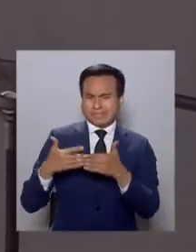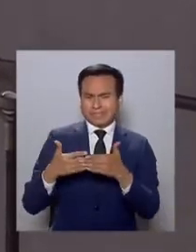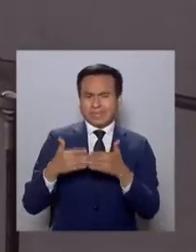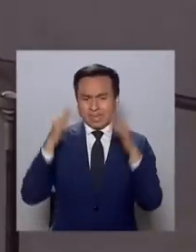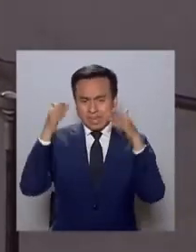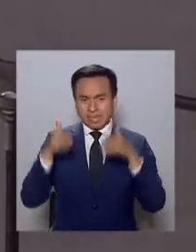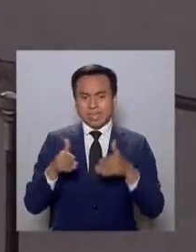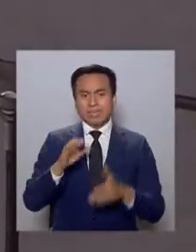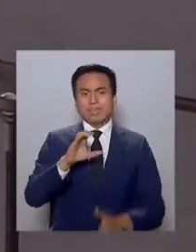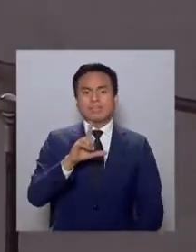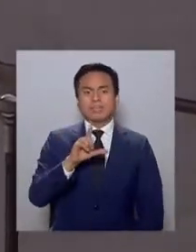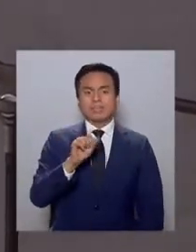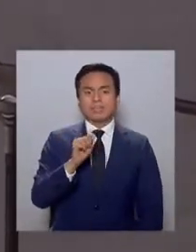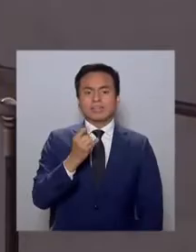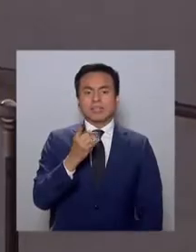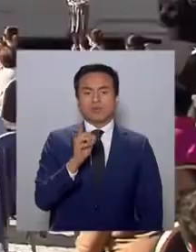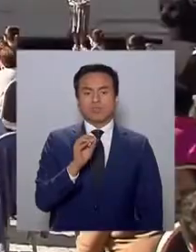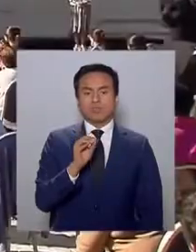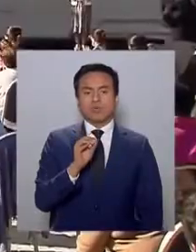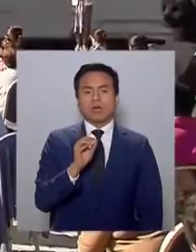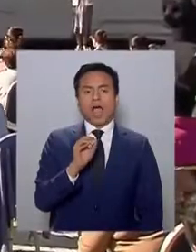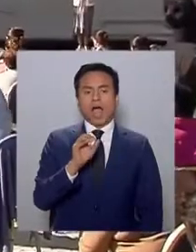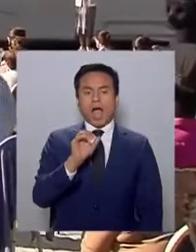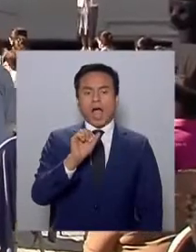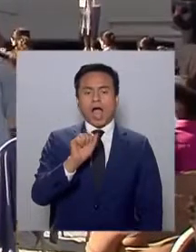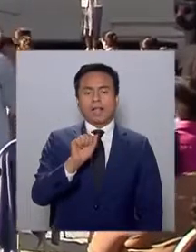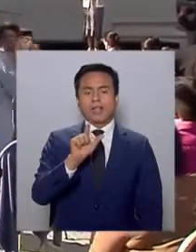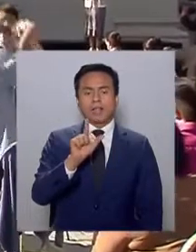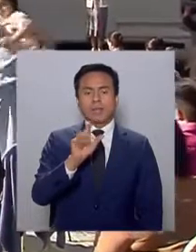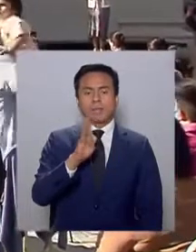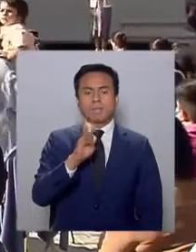área, a don Claudio Alberto Huepe.